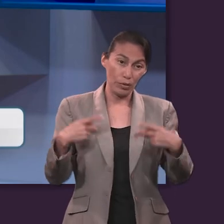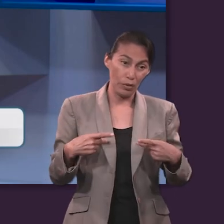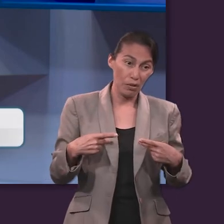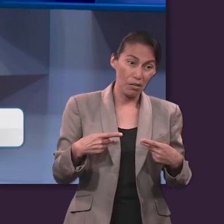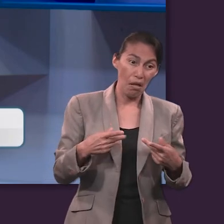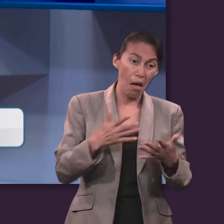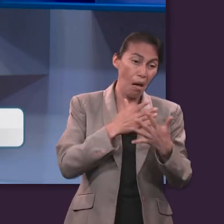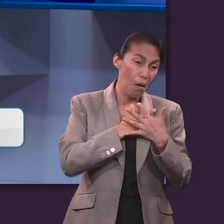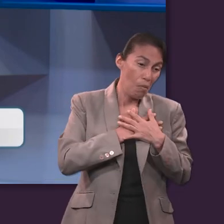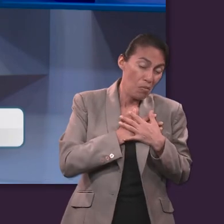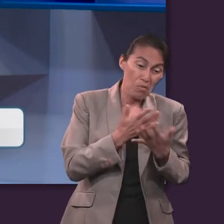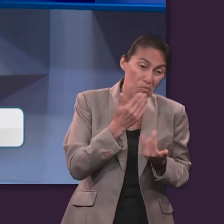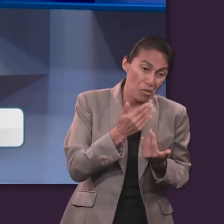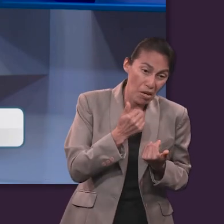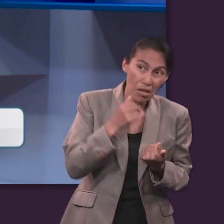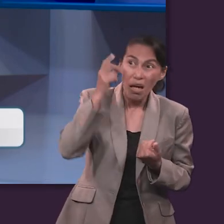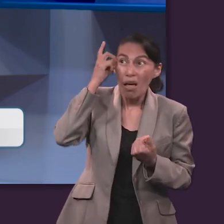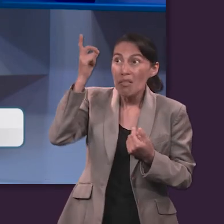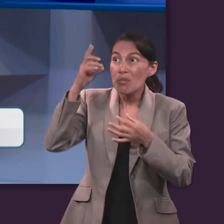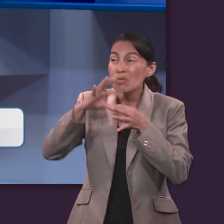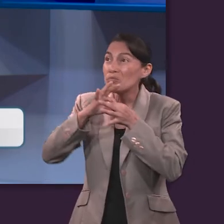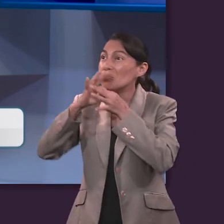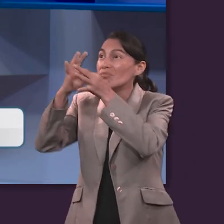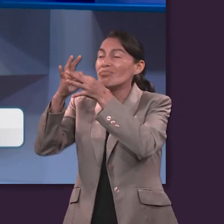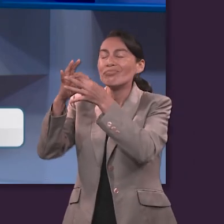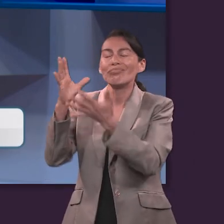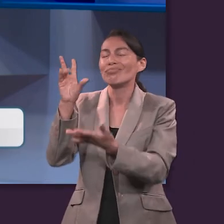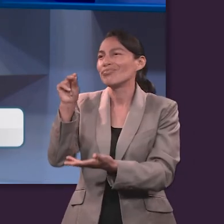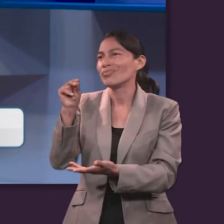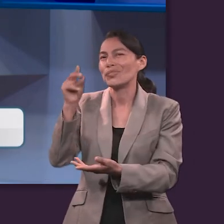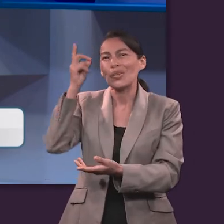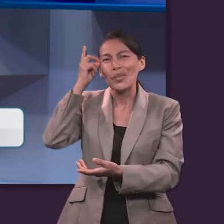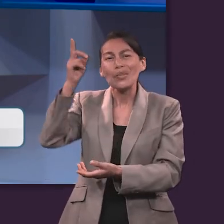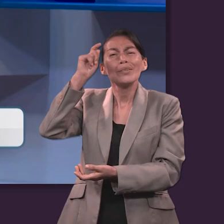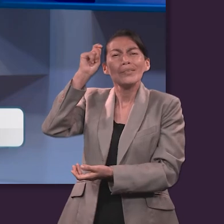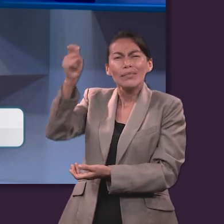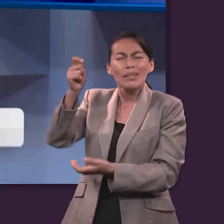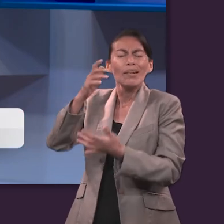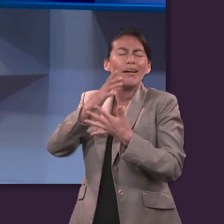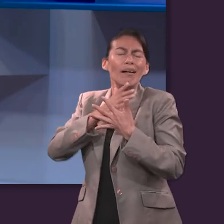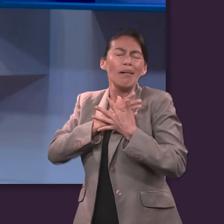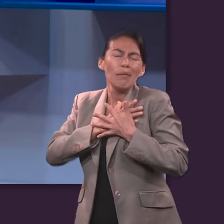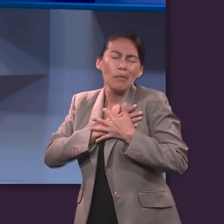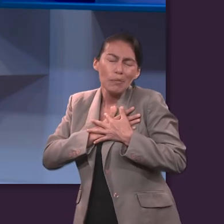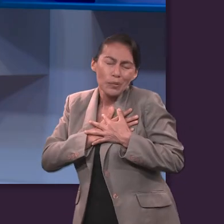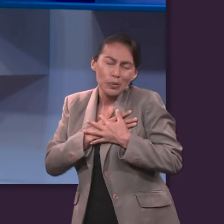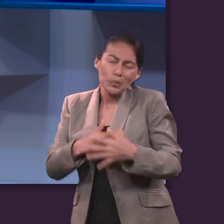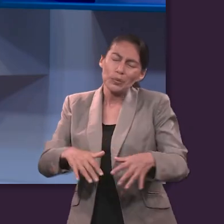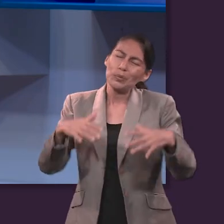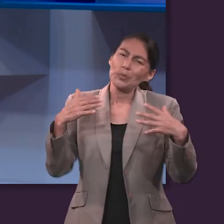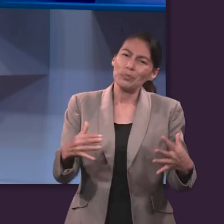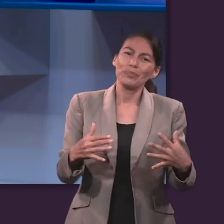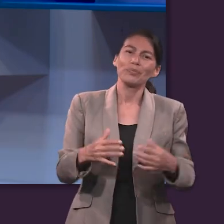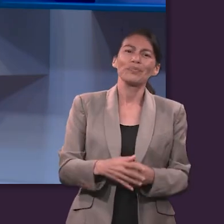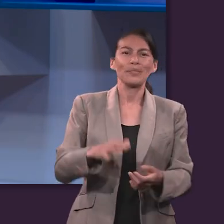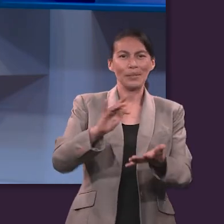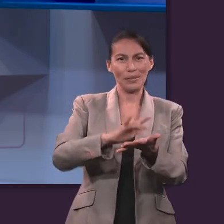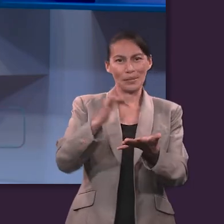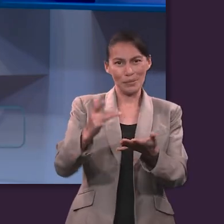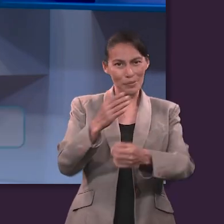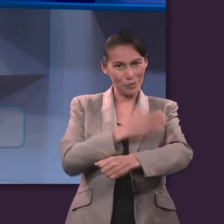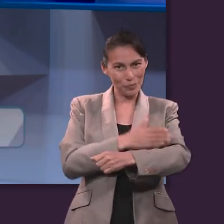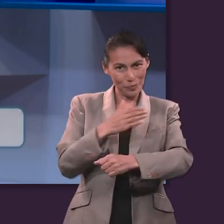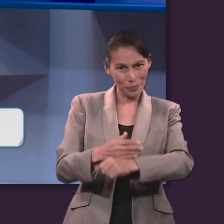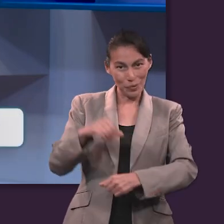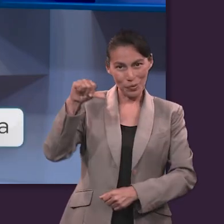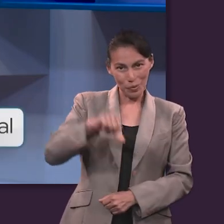ama no ha conocido a Dios, porque Dios es ¿qué? Es amor. Muchísimas gracias por acompañarnos